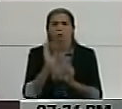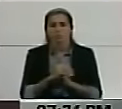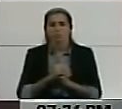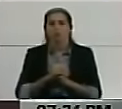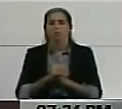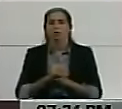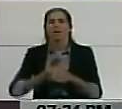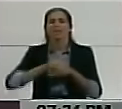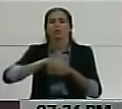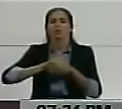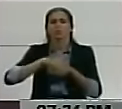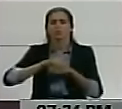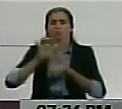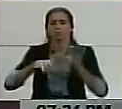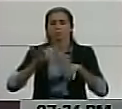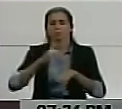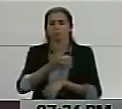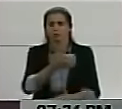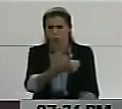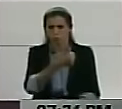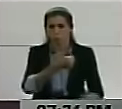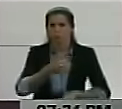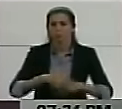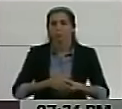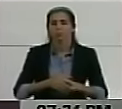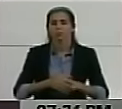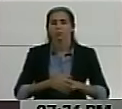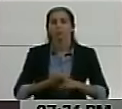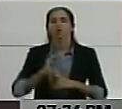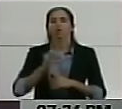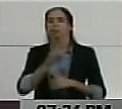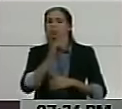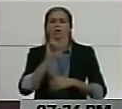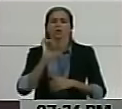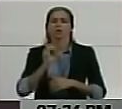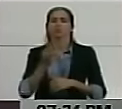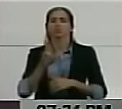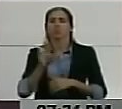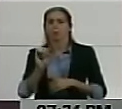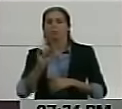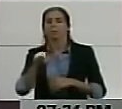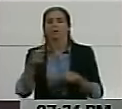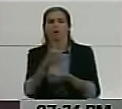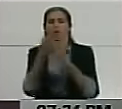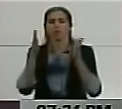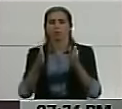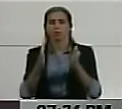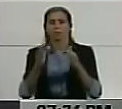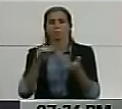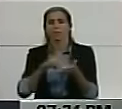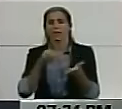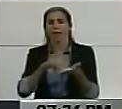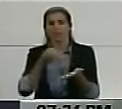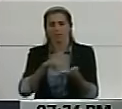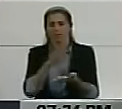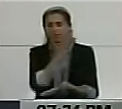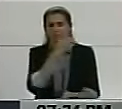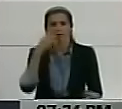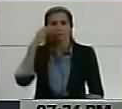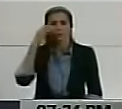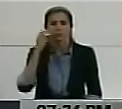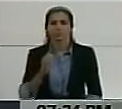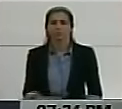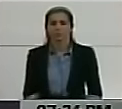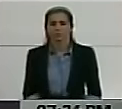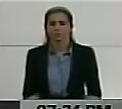Jesús Torrealba, Chugo, ¿no?, mejor conocido como Chugo, pero también del gobernador de Miranda, Enrique Capriles